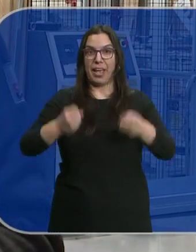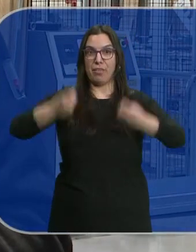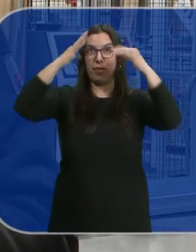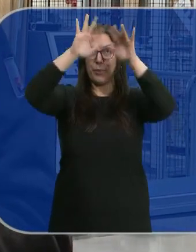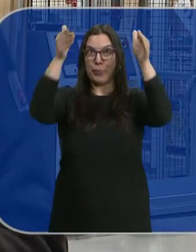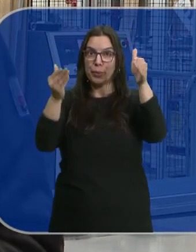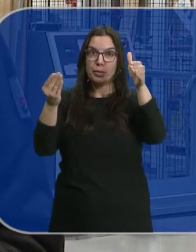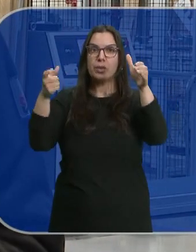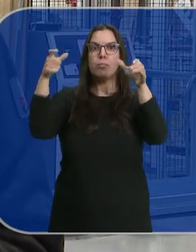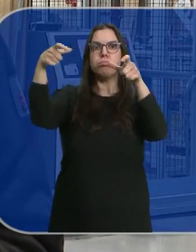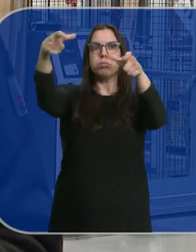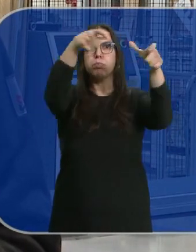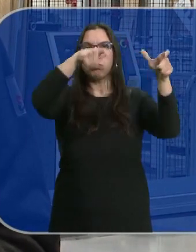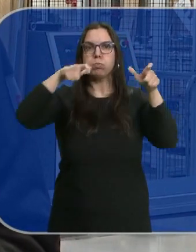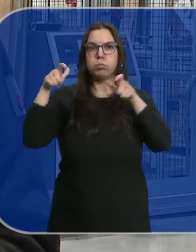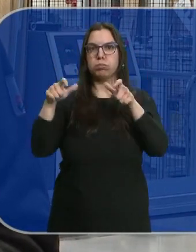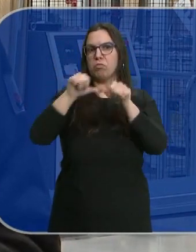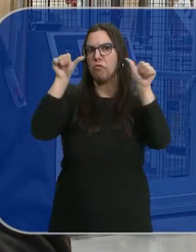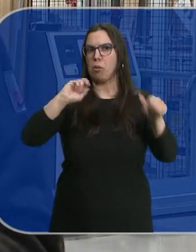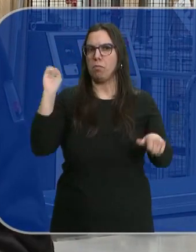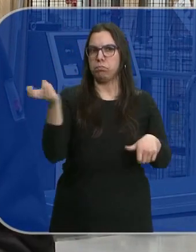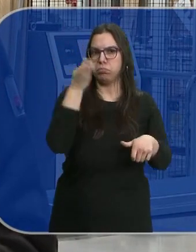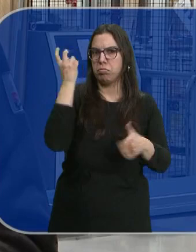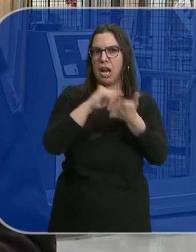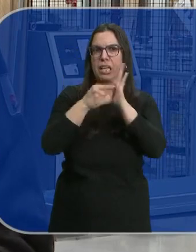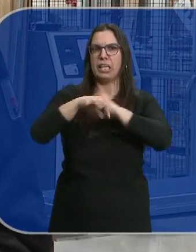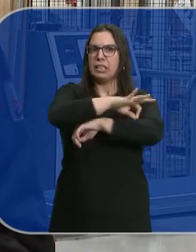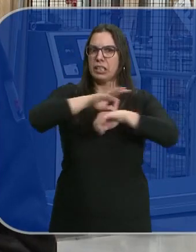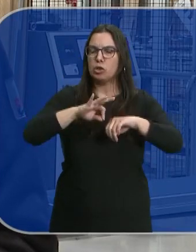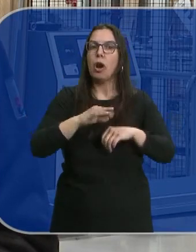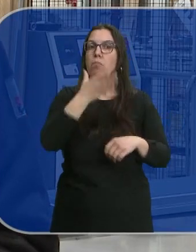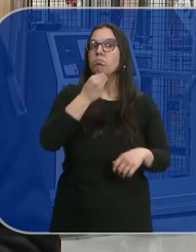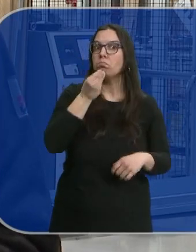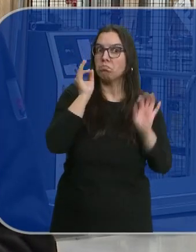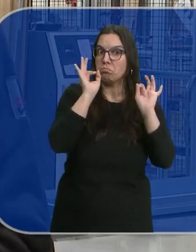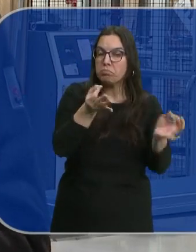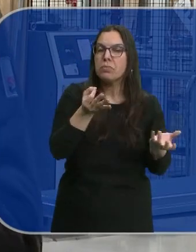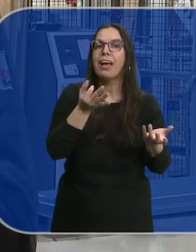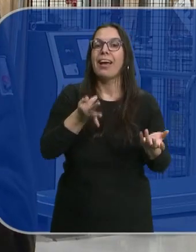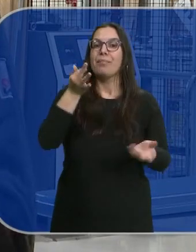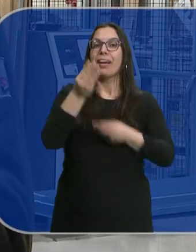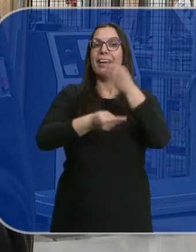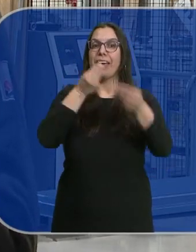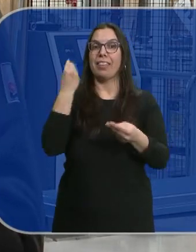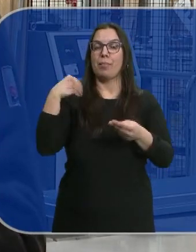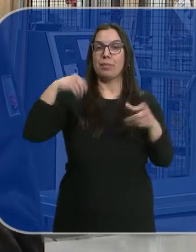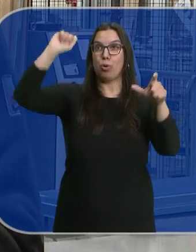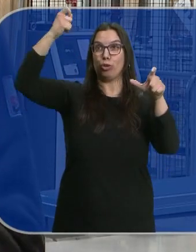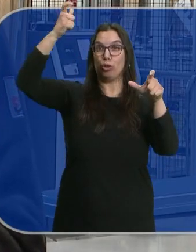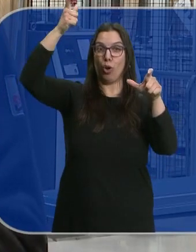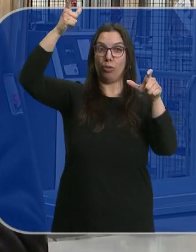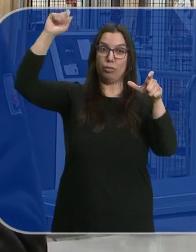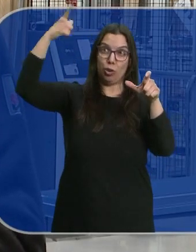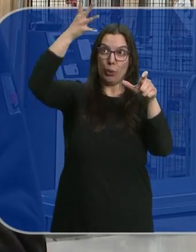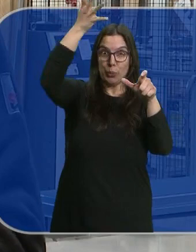edificio en múltiples soluciones constructivas, arquitectónicamente muy atractivas, que lo que hacen es coger